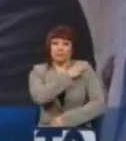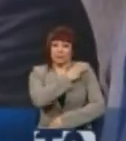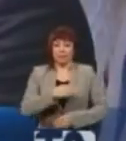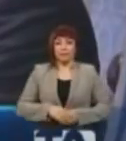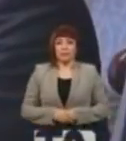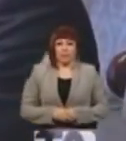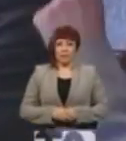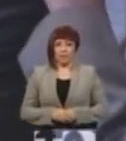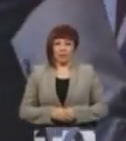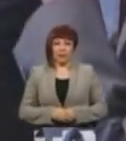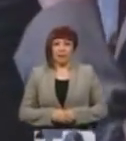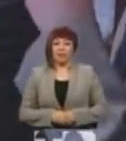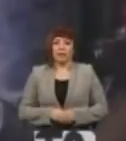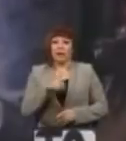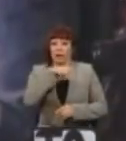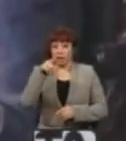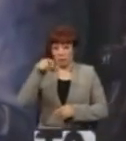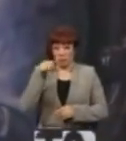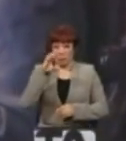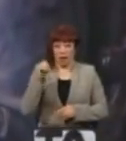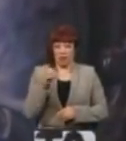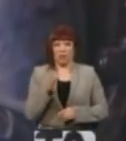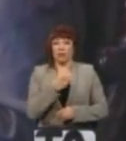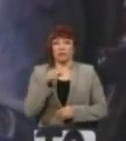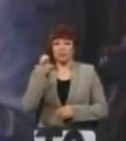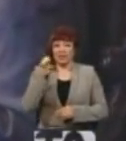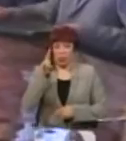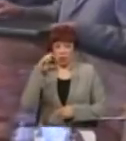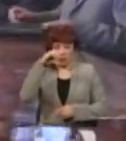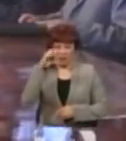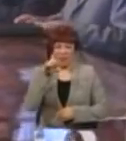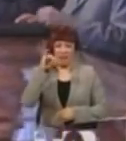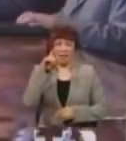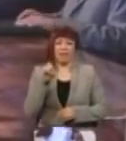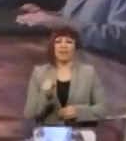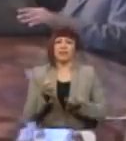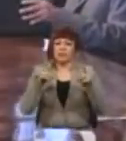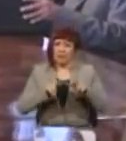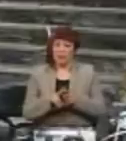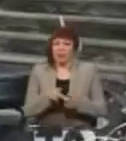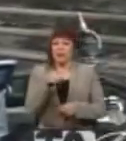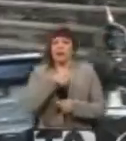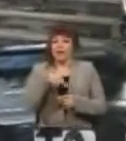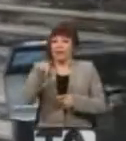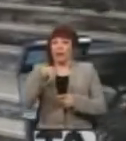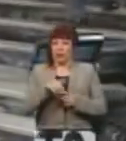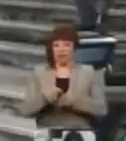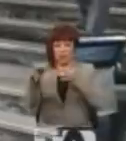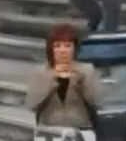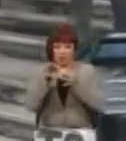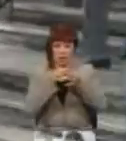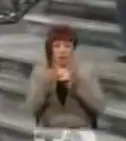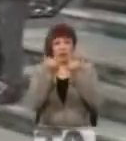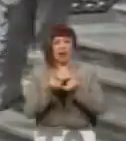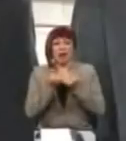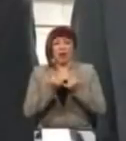Los generales en servicio pasivo, Paco Moncayo, Euclides Mantilla y Fabián Varela, como antiguos mandos, ofrecerán su criterio. Ellos explicaron cuál es